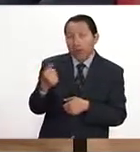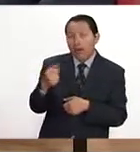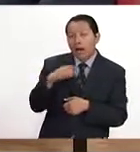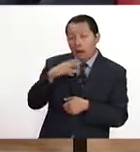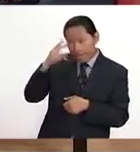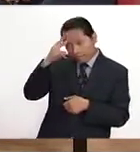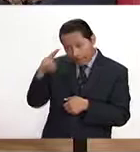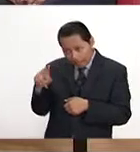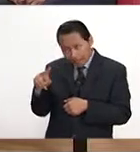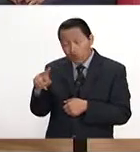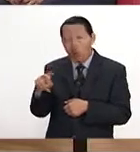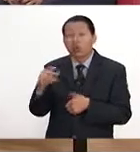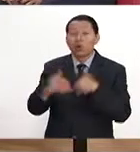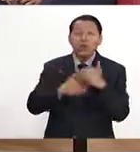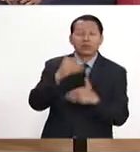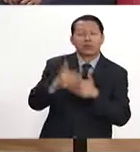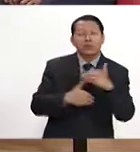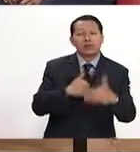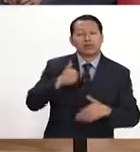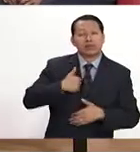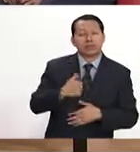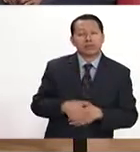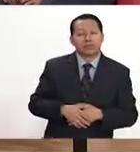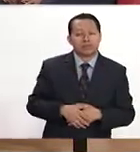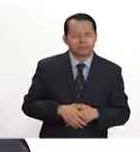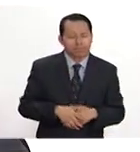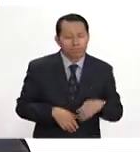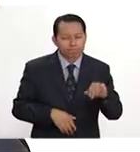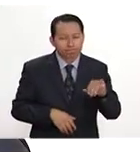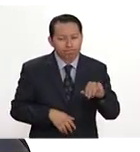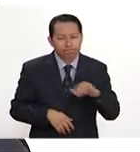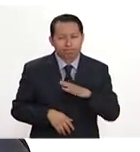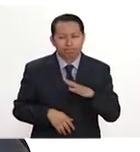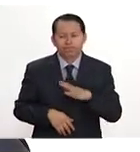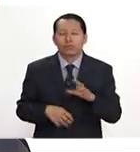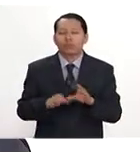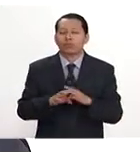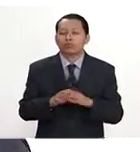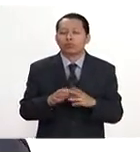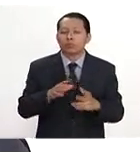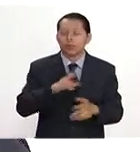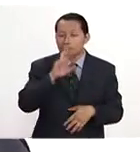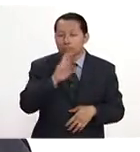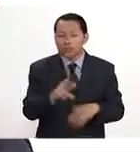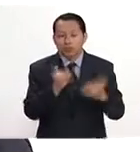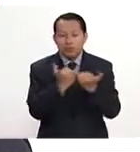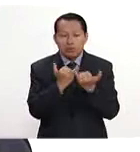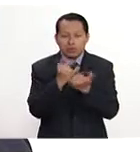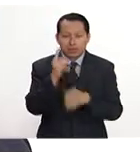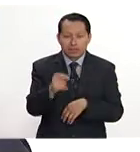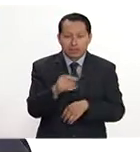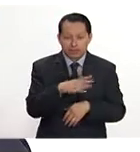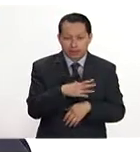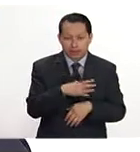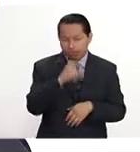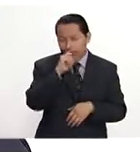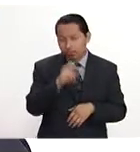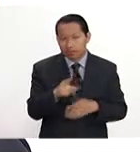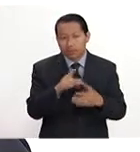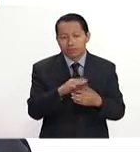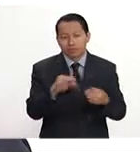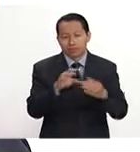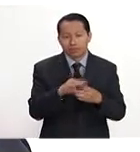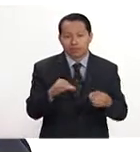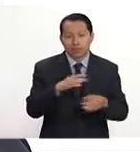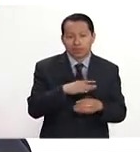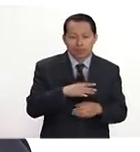Canadá. Así es, y bueno, también creo que el resultado y lo que se llega a saber de cómo